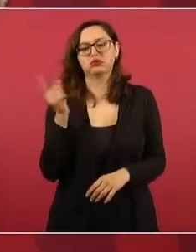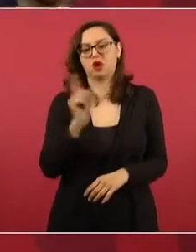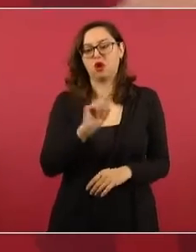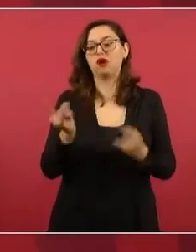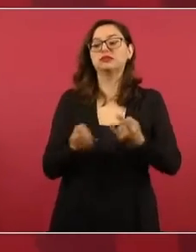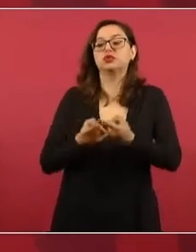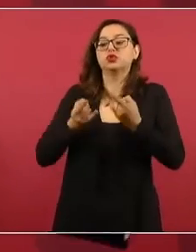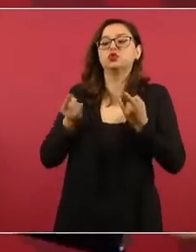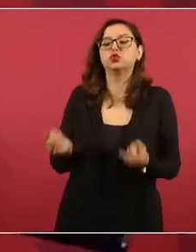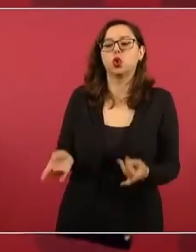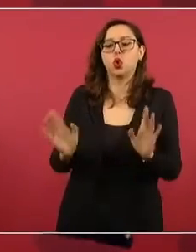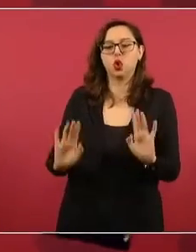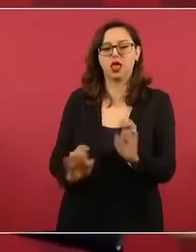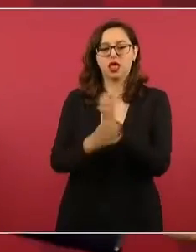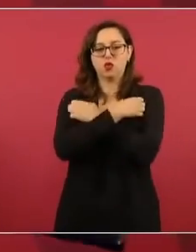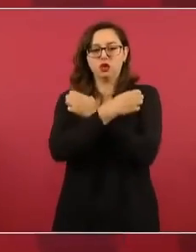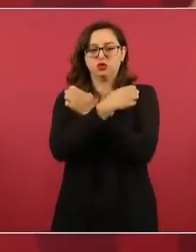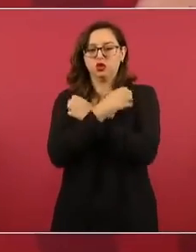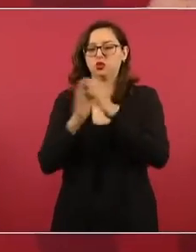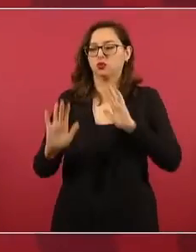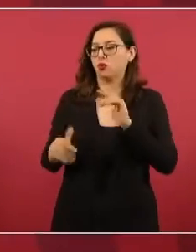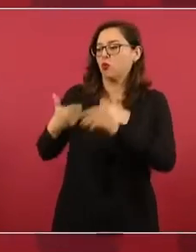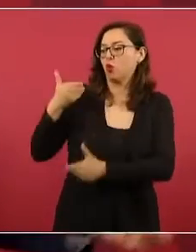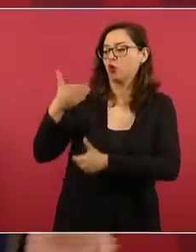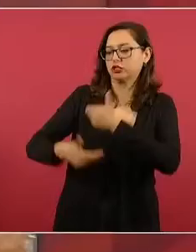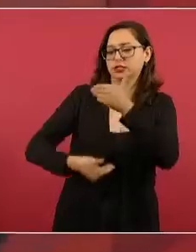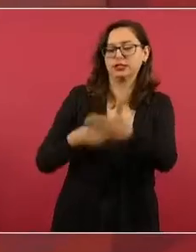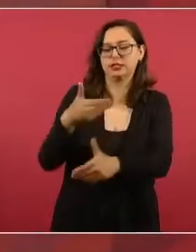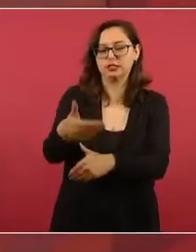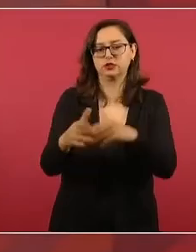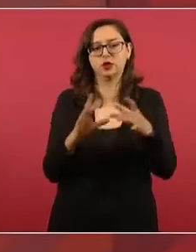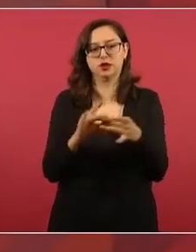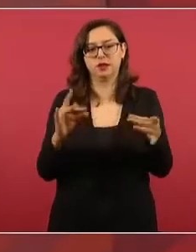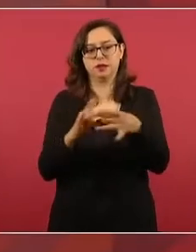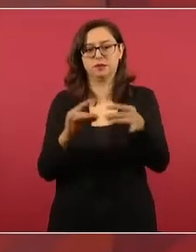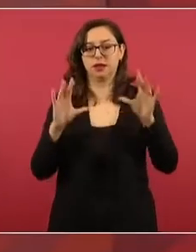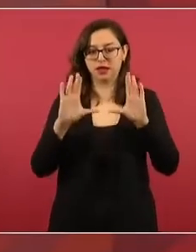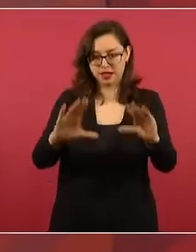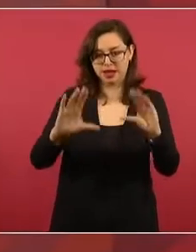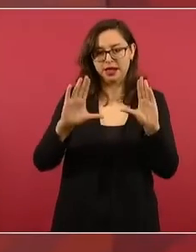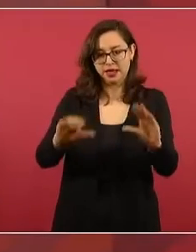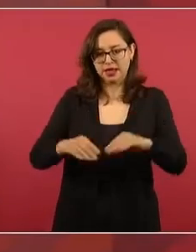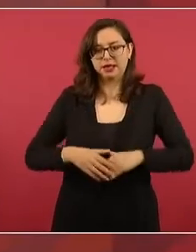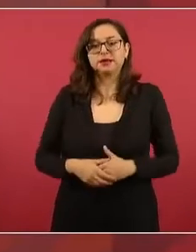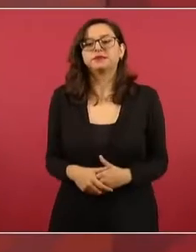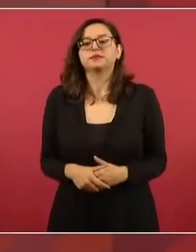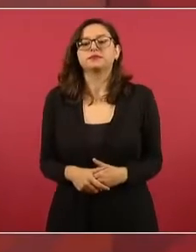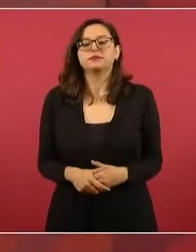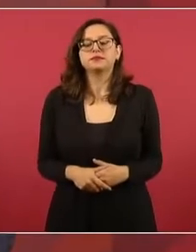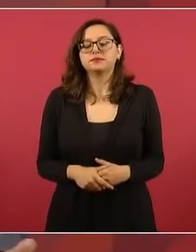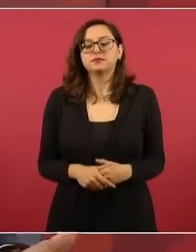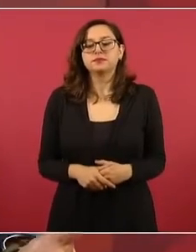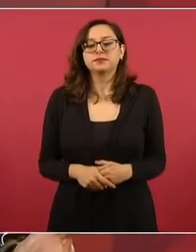para entender los procesos, ¿no?, históricos. Entonces,